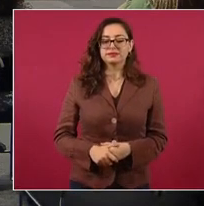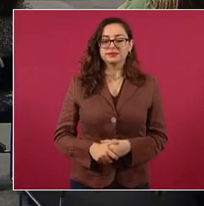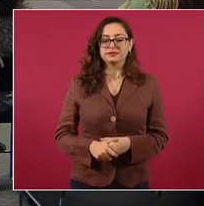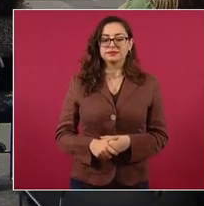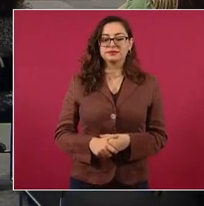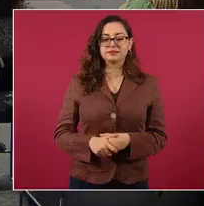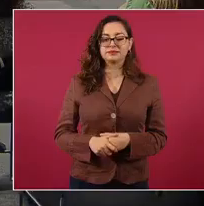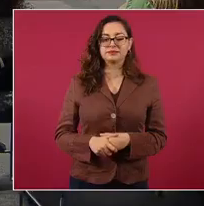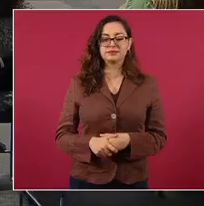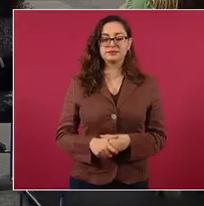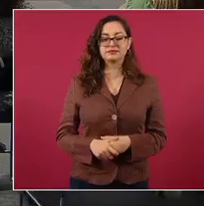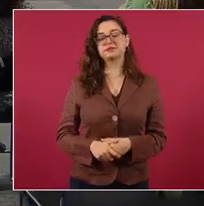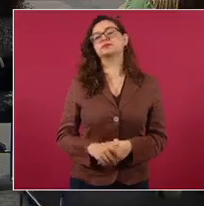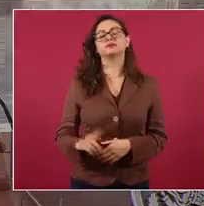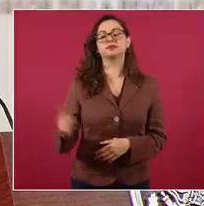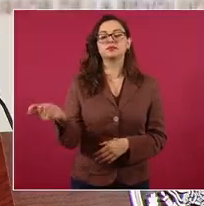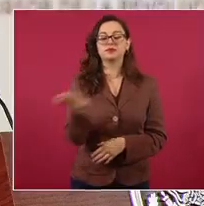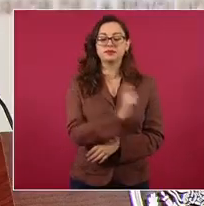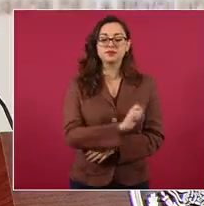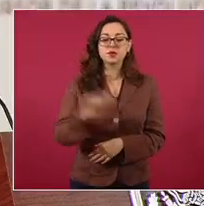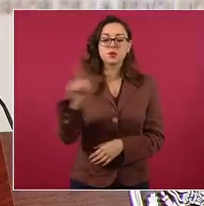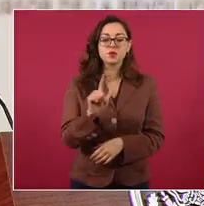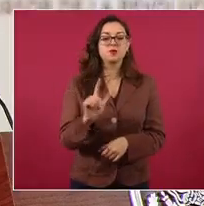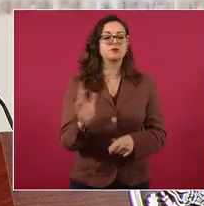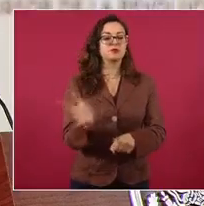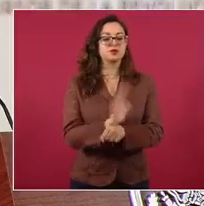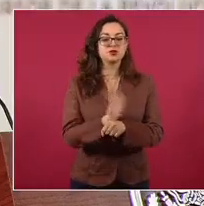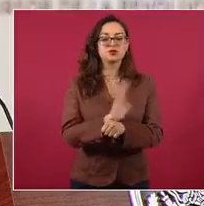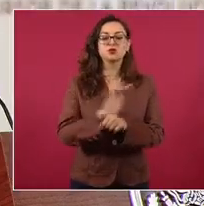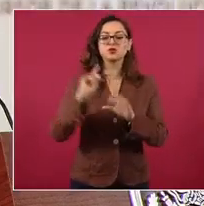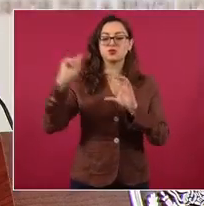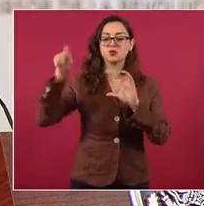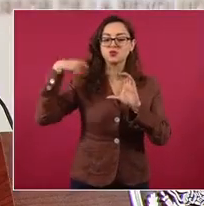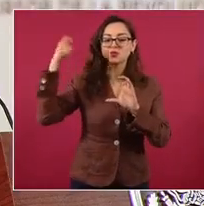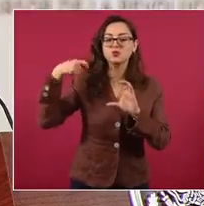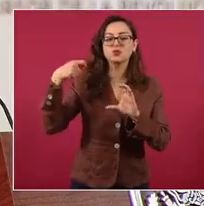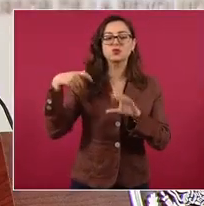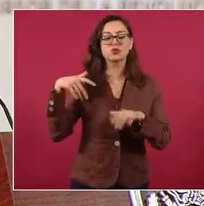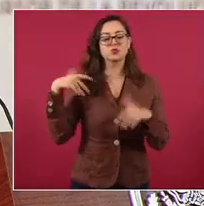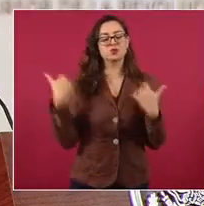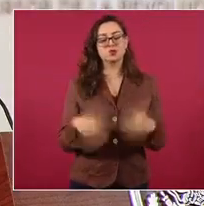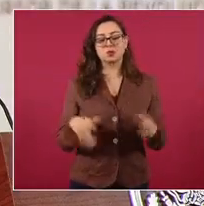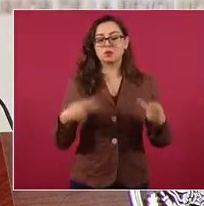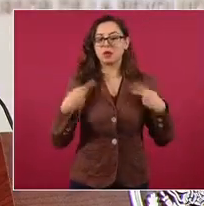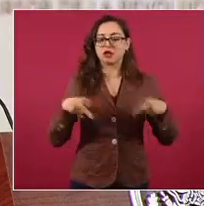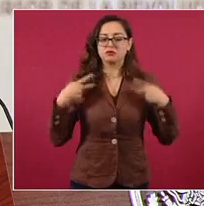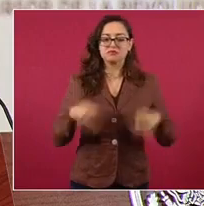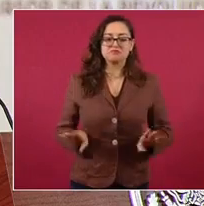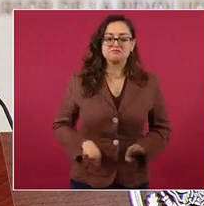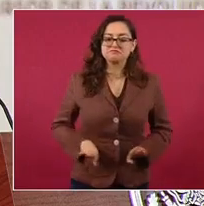O sea, como profesional del cine y como ciudadano.